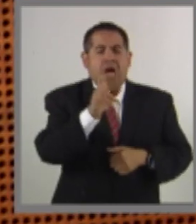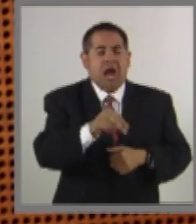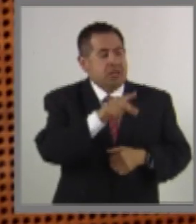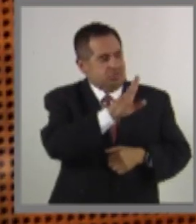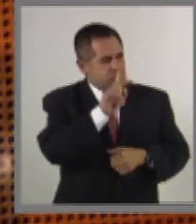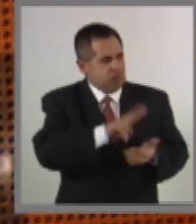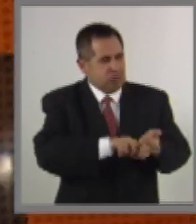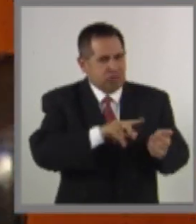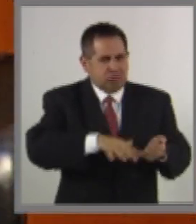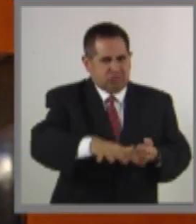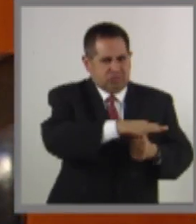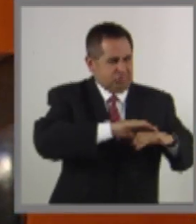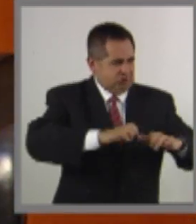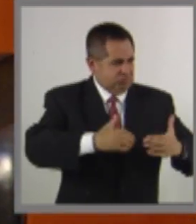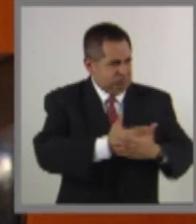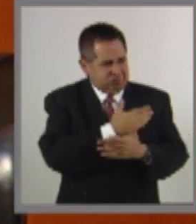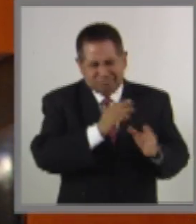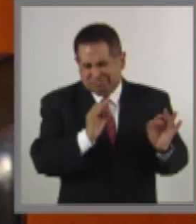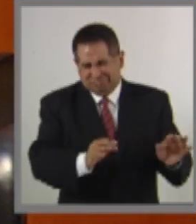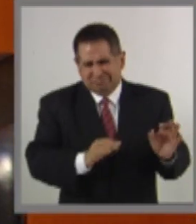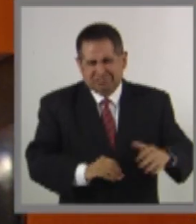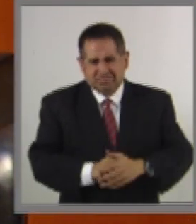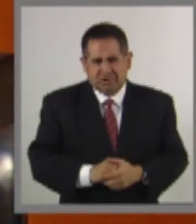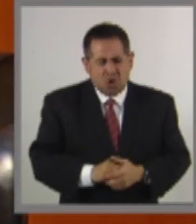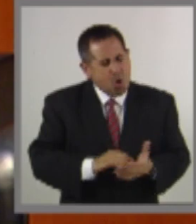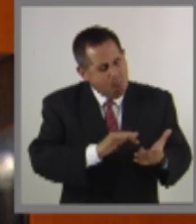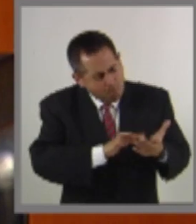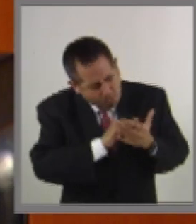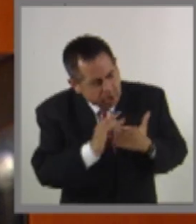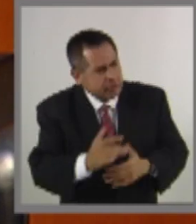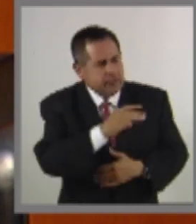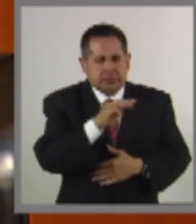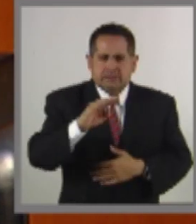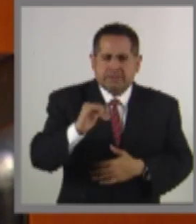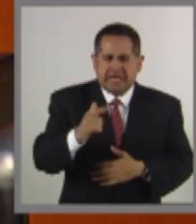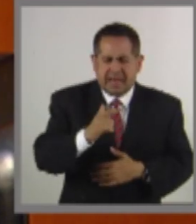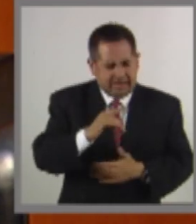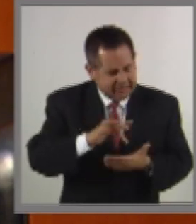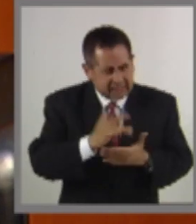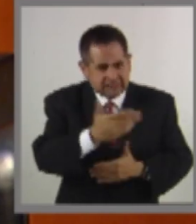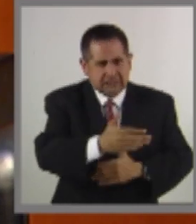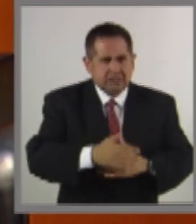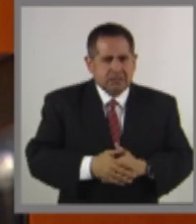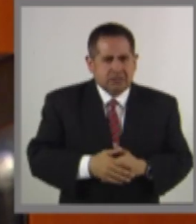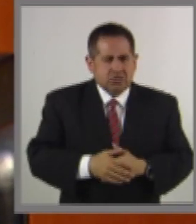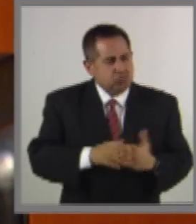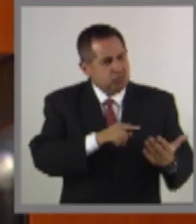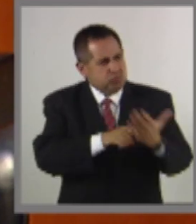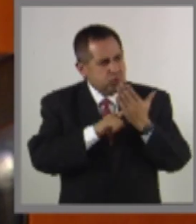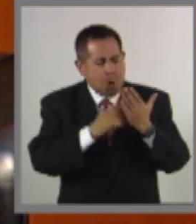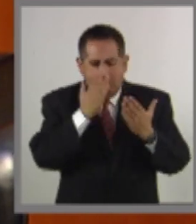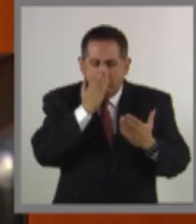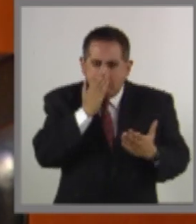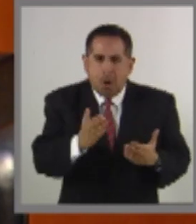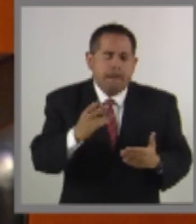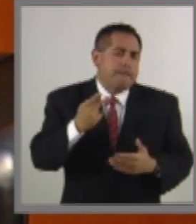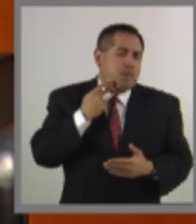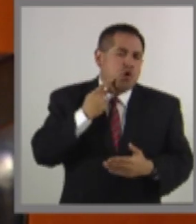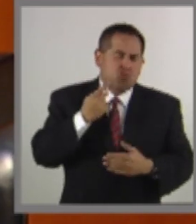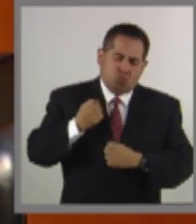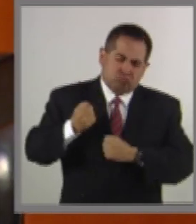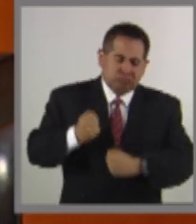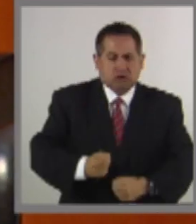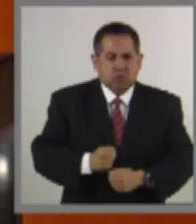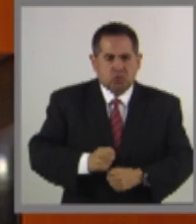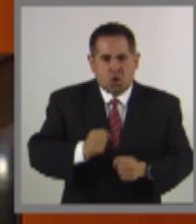región, Jalpan. Muchas gracias, Miguel. Has demostrado ser un político sólido